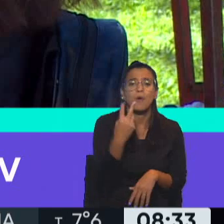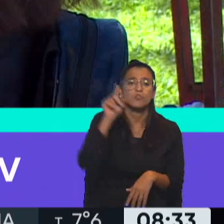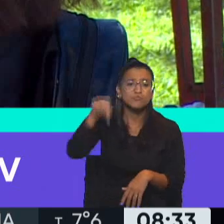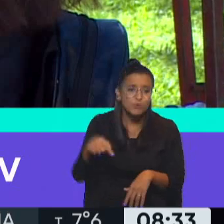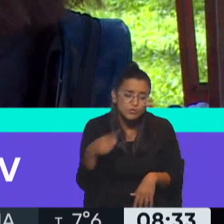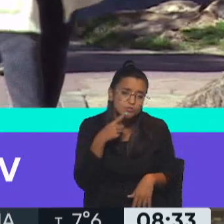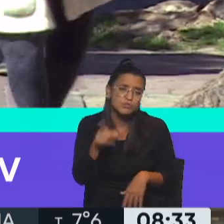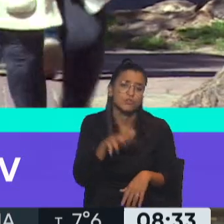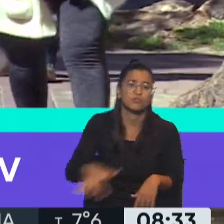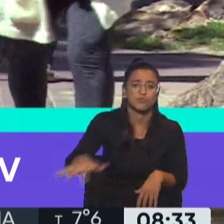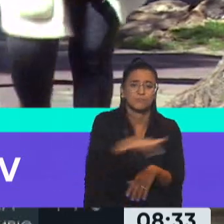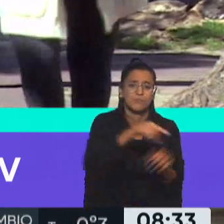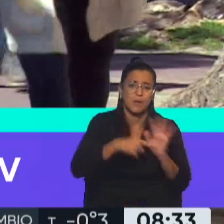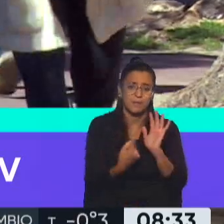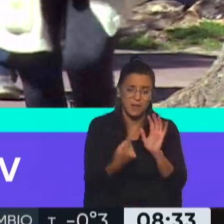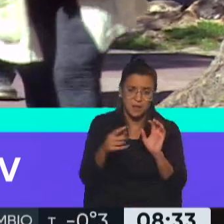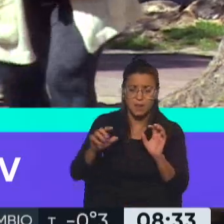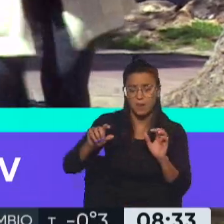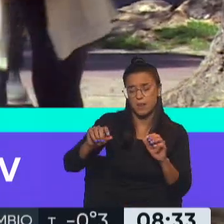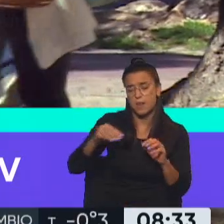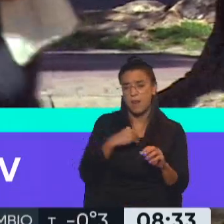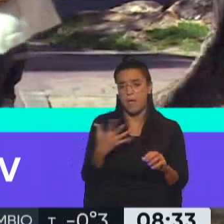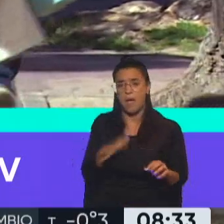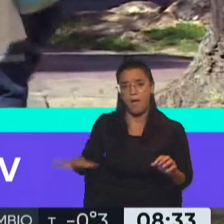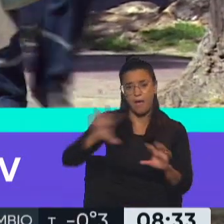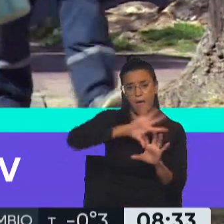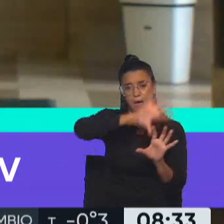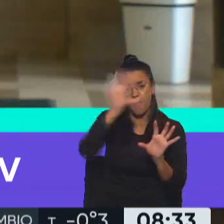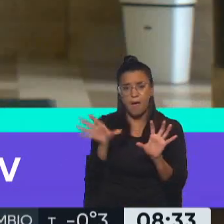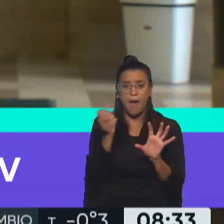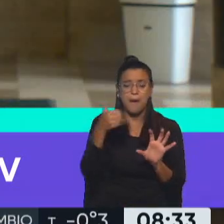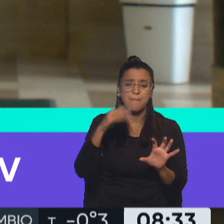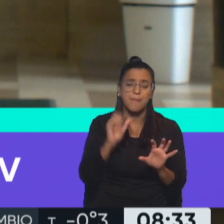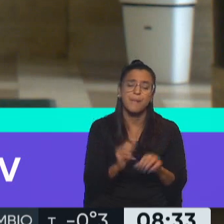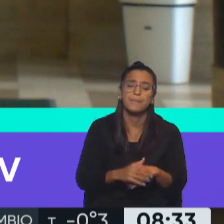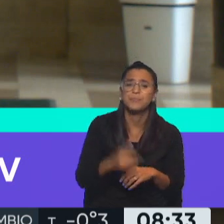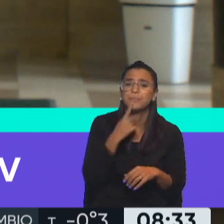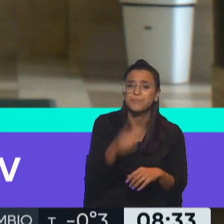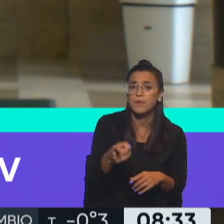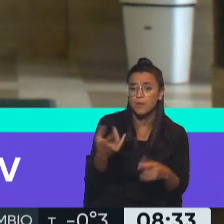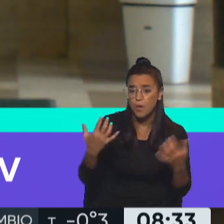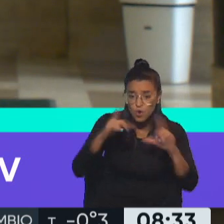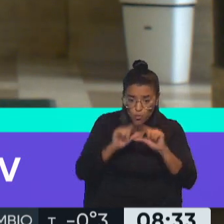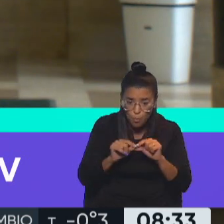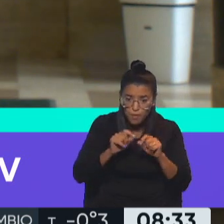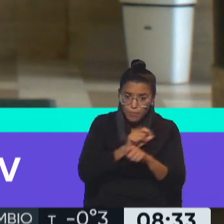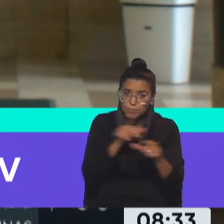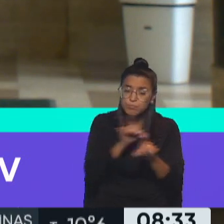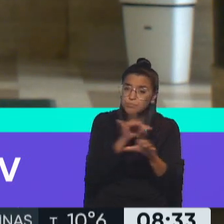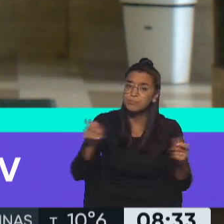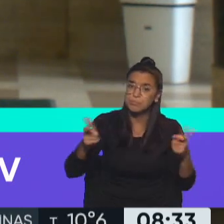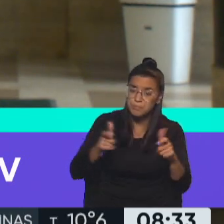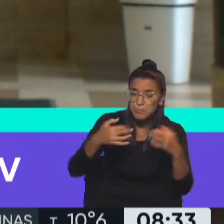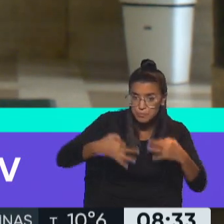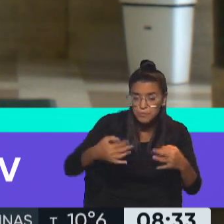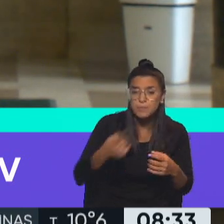en la región metropolitana del AMBA. Realmente hay un impacto favorable en cuanto al número de casos, que trasciende también